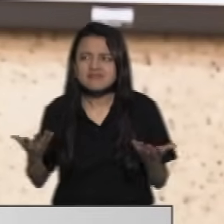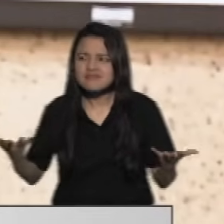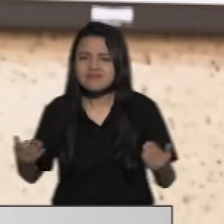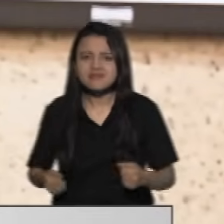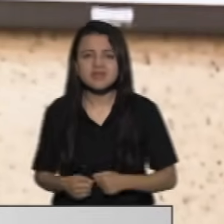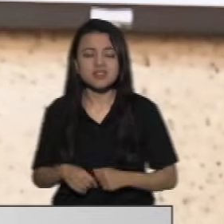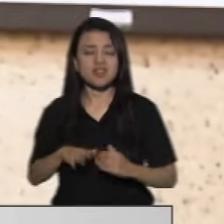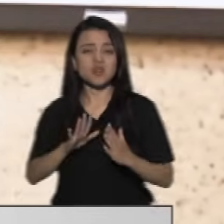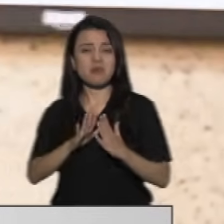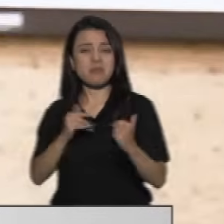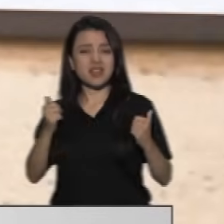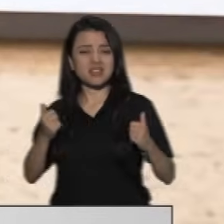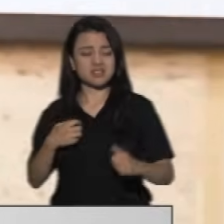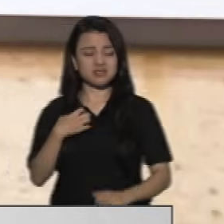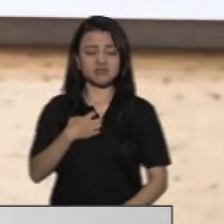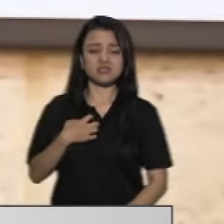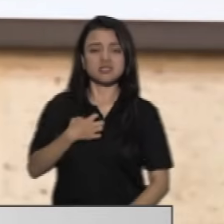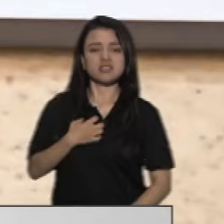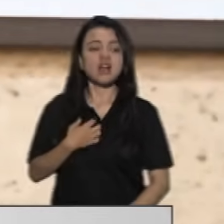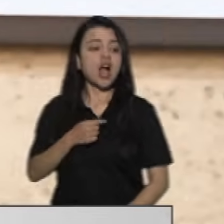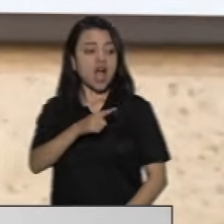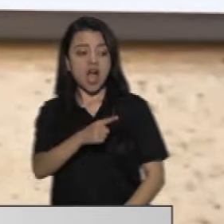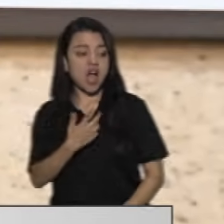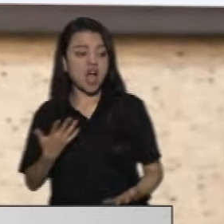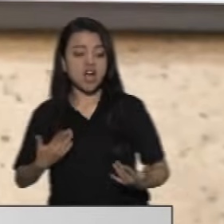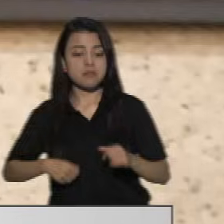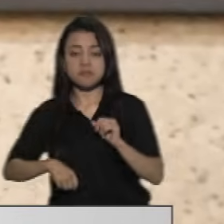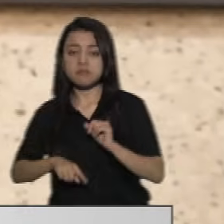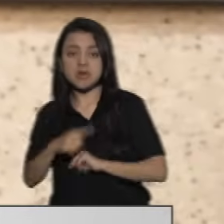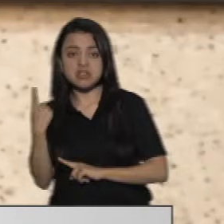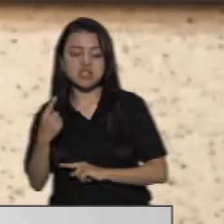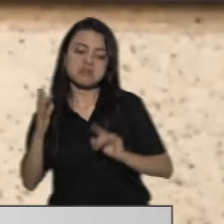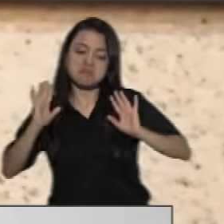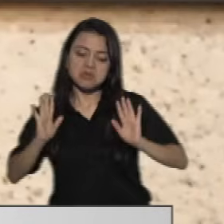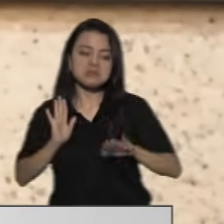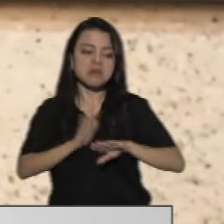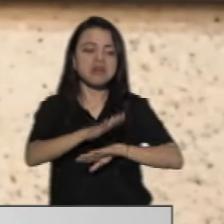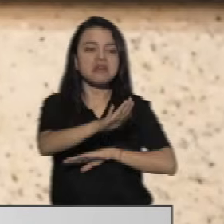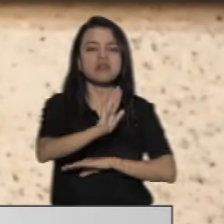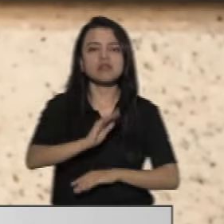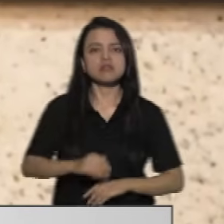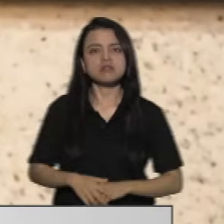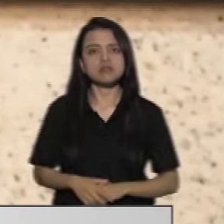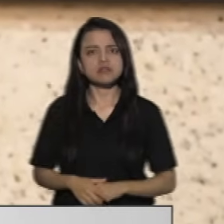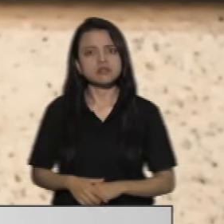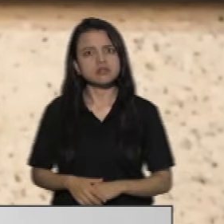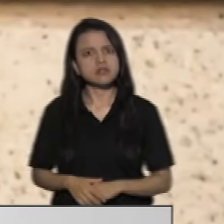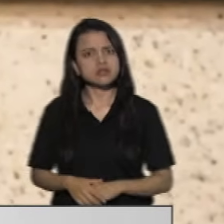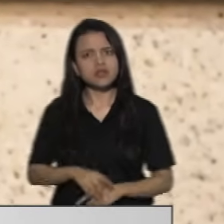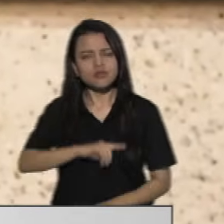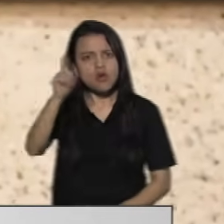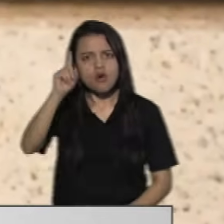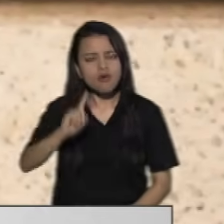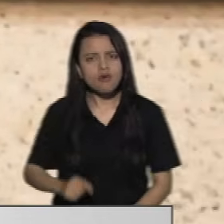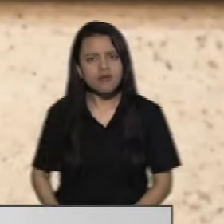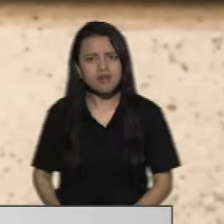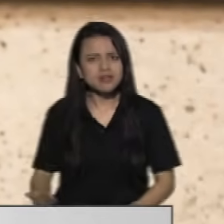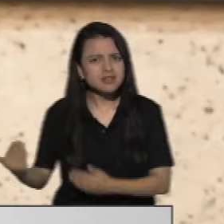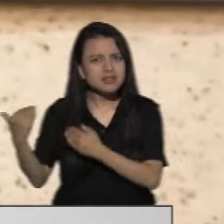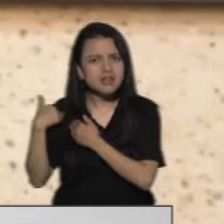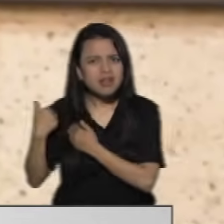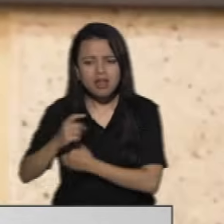por sacarse el clavo, solo por intimidar a otro. Eso es